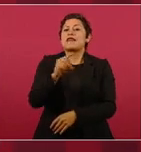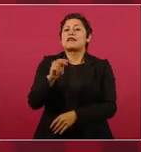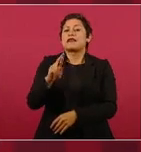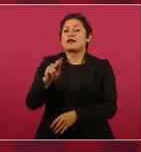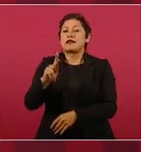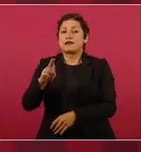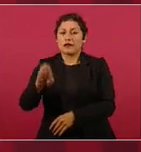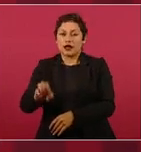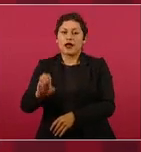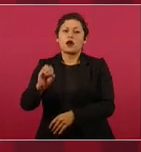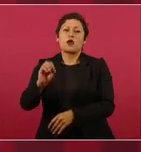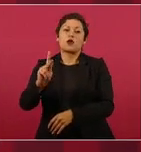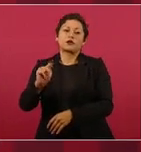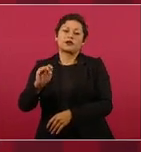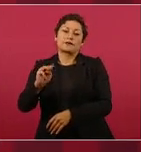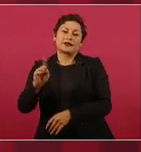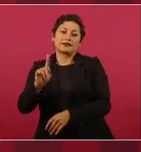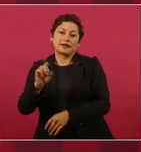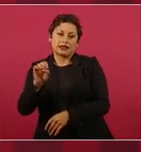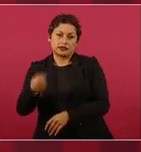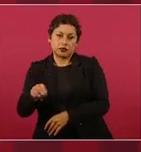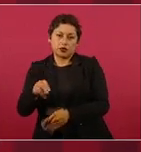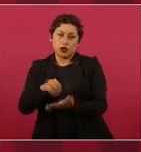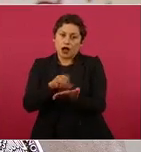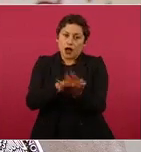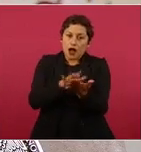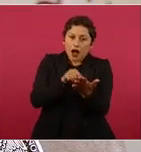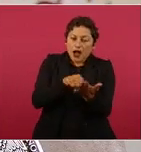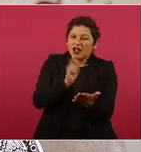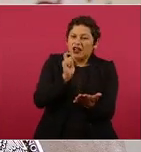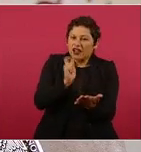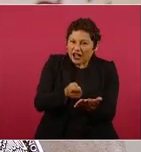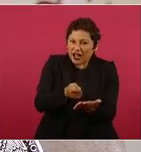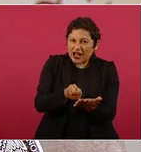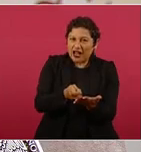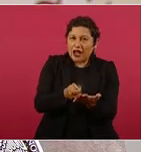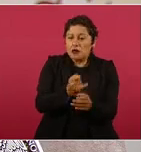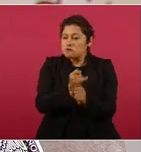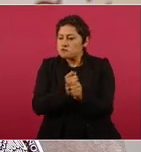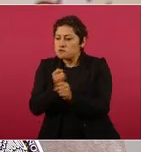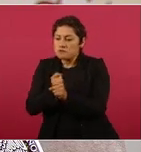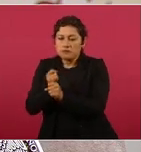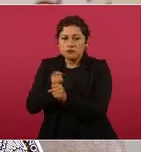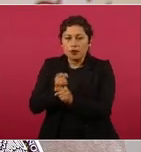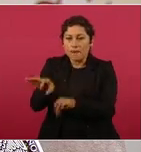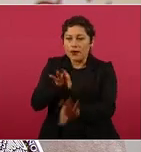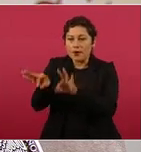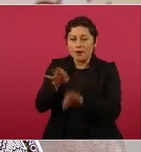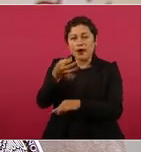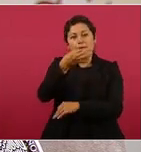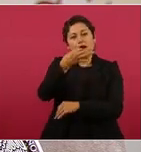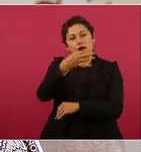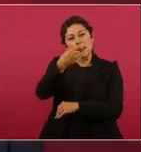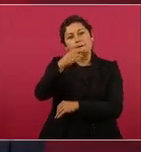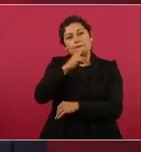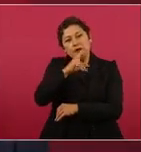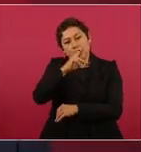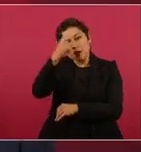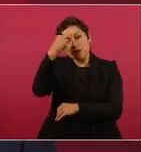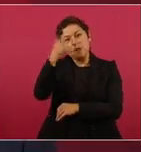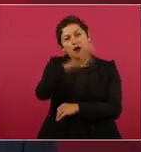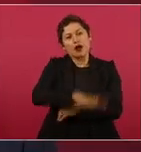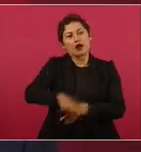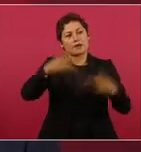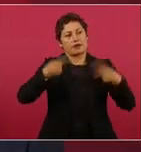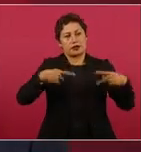ha logrado tener los mejores medicamentos para la mayor cantidad de personas, potencialmente todas las personas que médicamente los